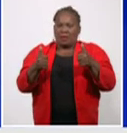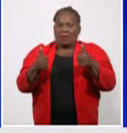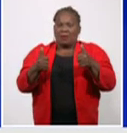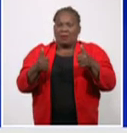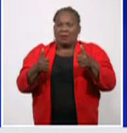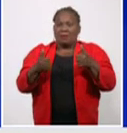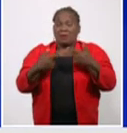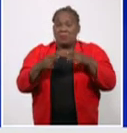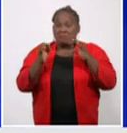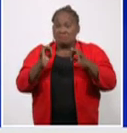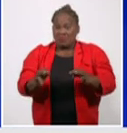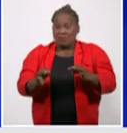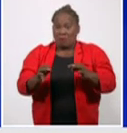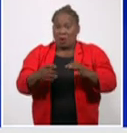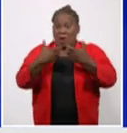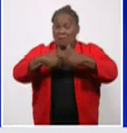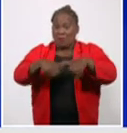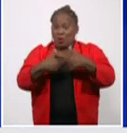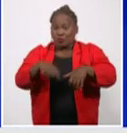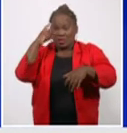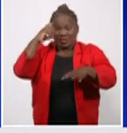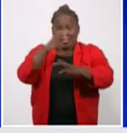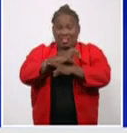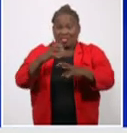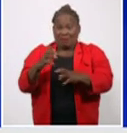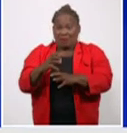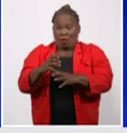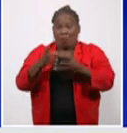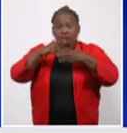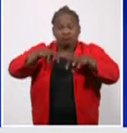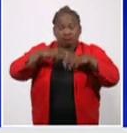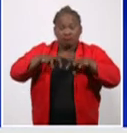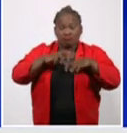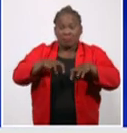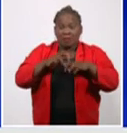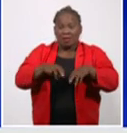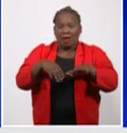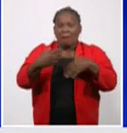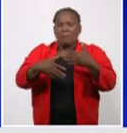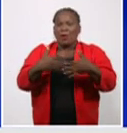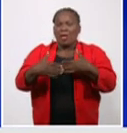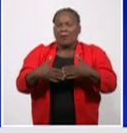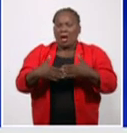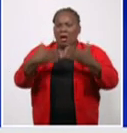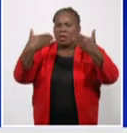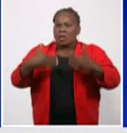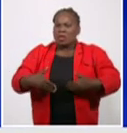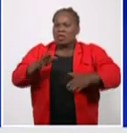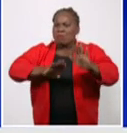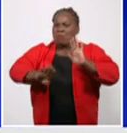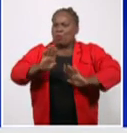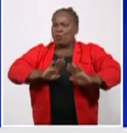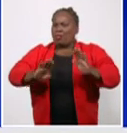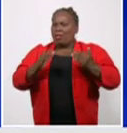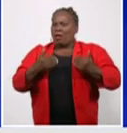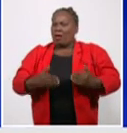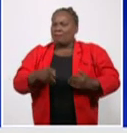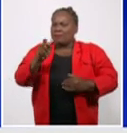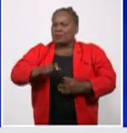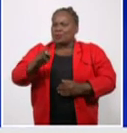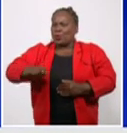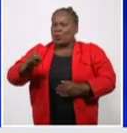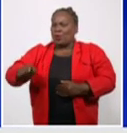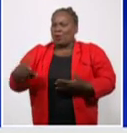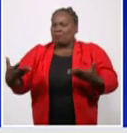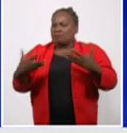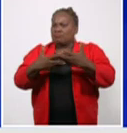producen las vacunas, los mismos científicos que estudian los problemas de inmunidad relacionados con esta enfermedad, un